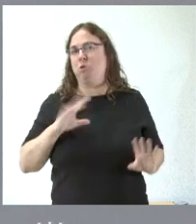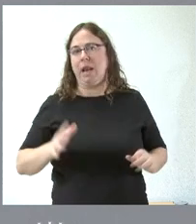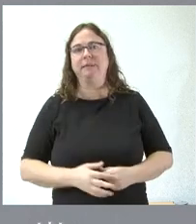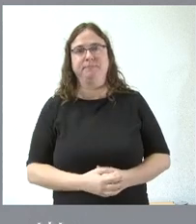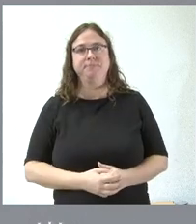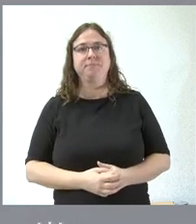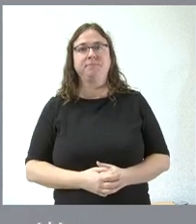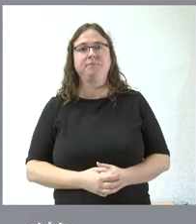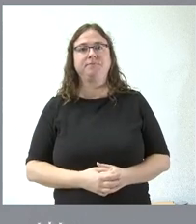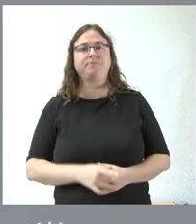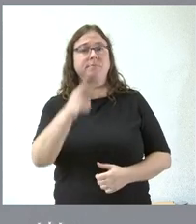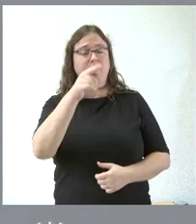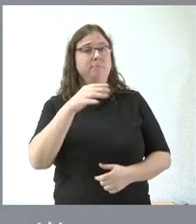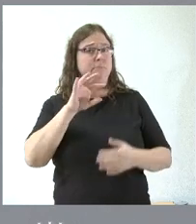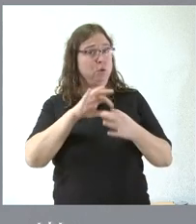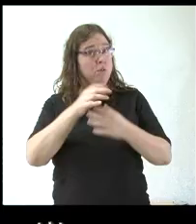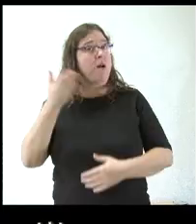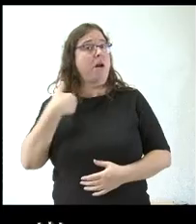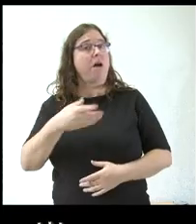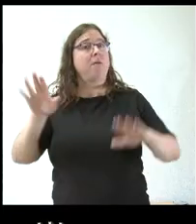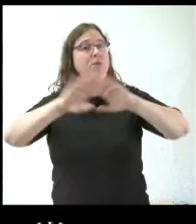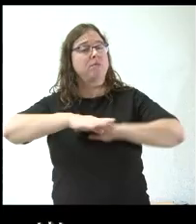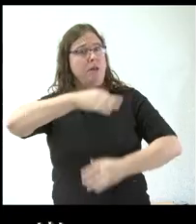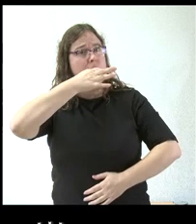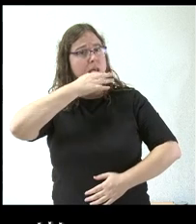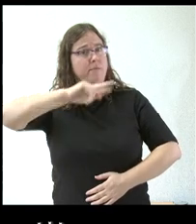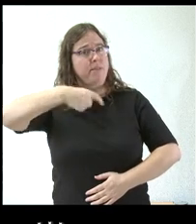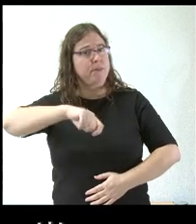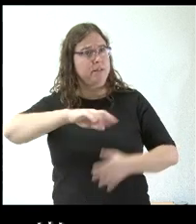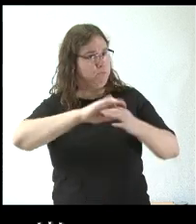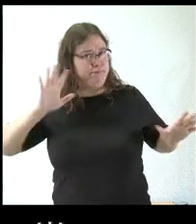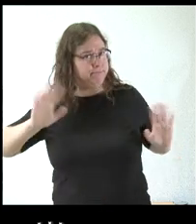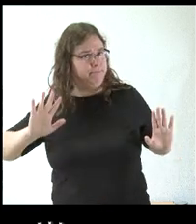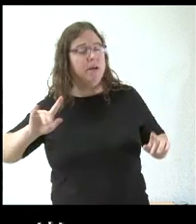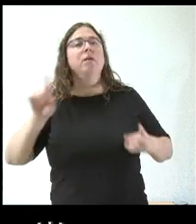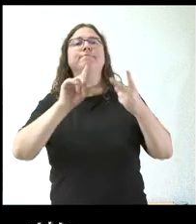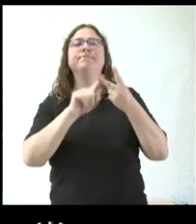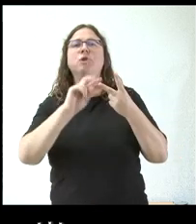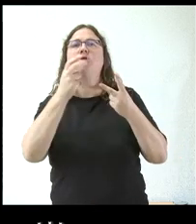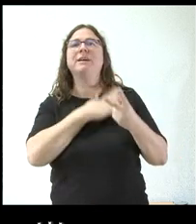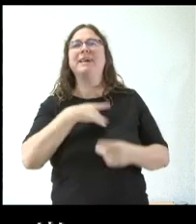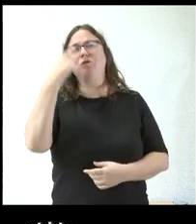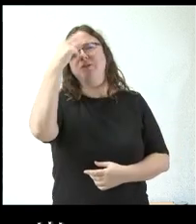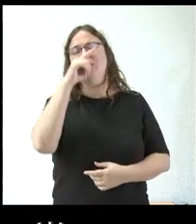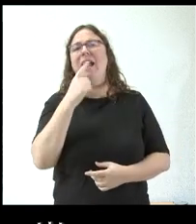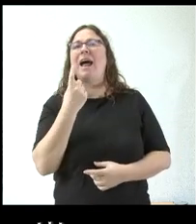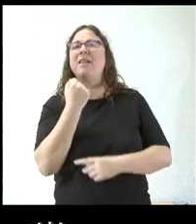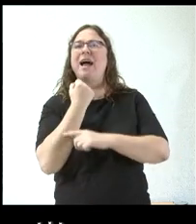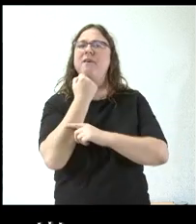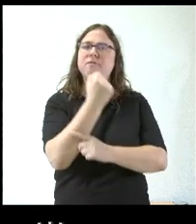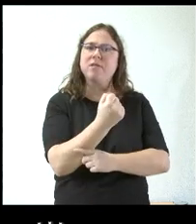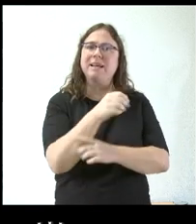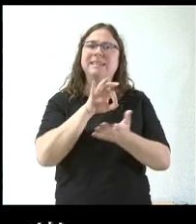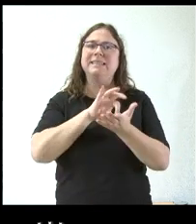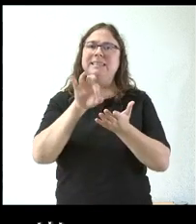se desvinculan entonces de de esas declaraciones por una parte y por otro lado Me gustaría saber dice que hay que reforzar los servicios en